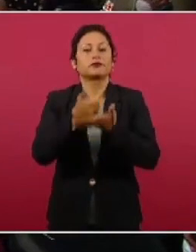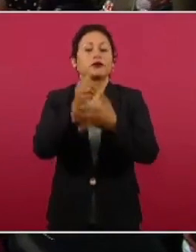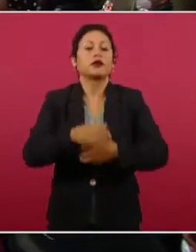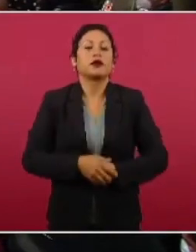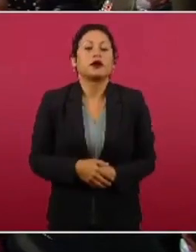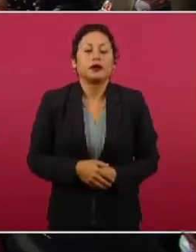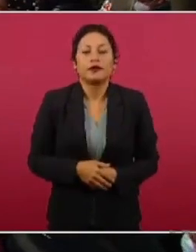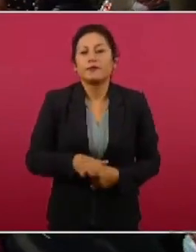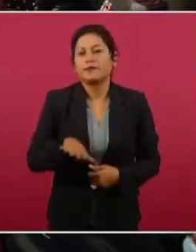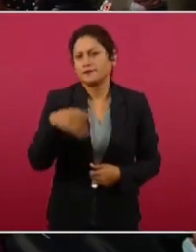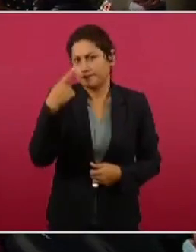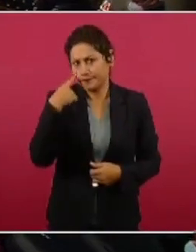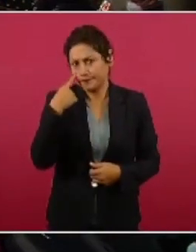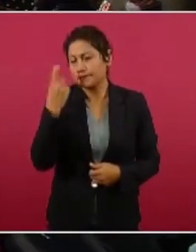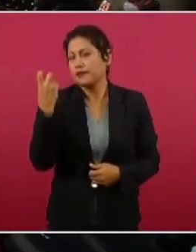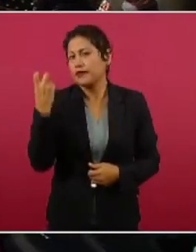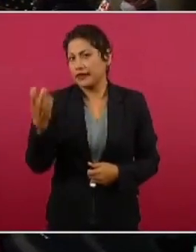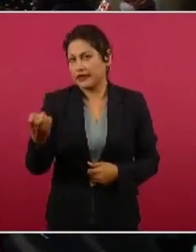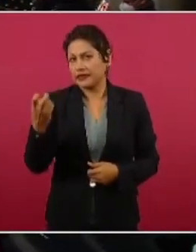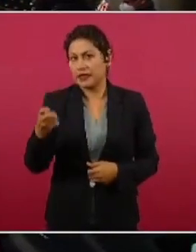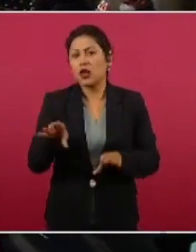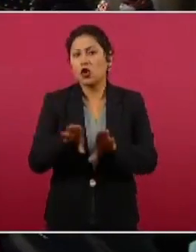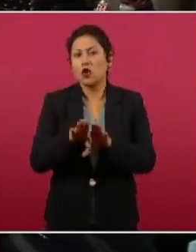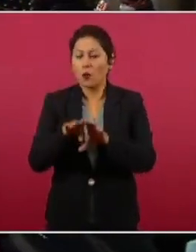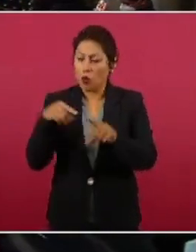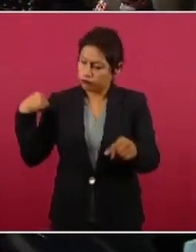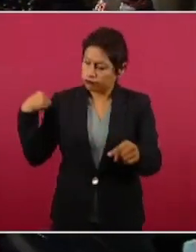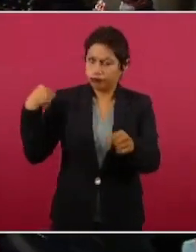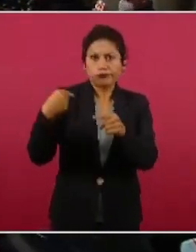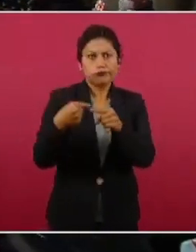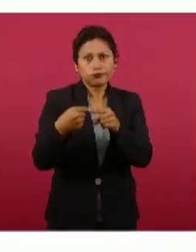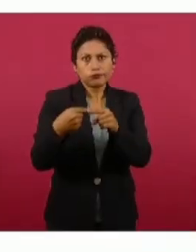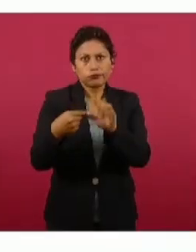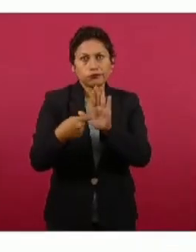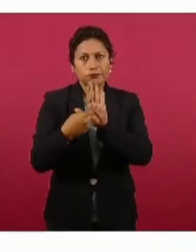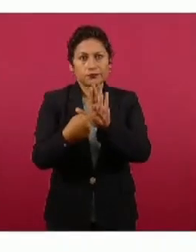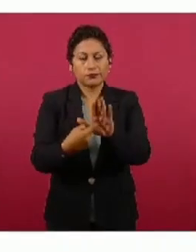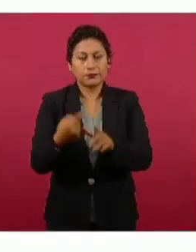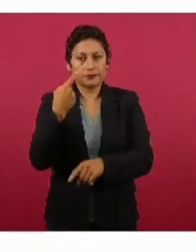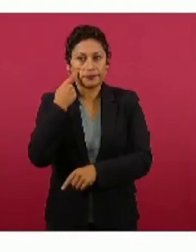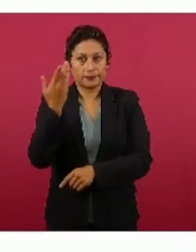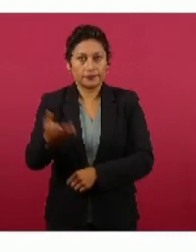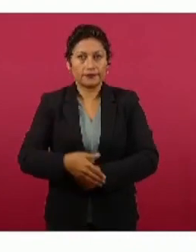Este es el comportamiento que nos incluso…